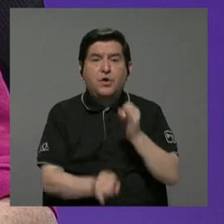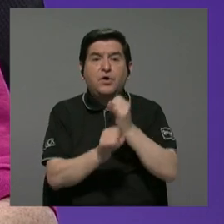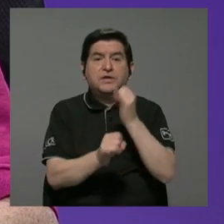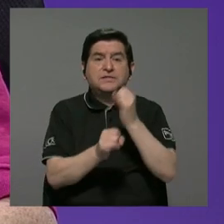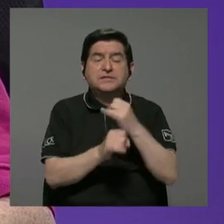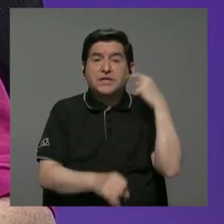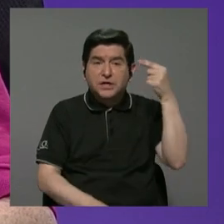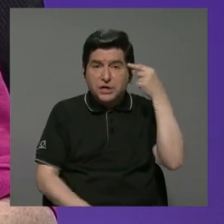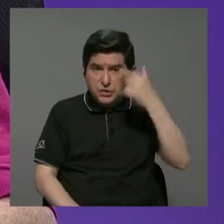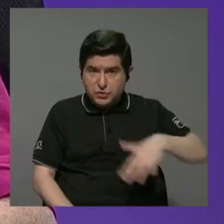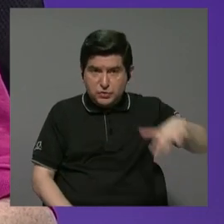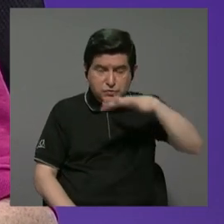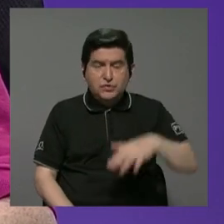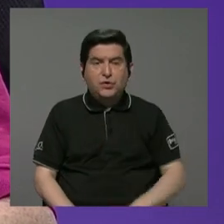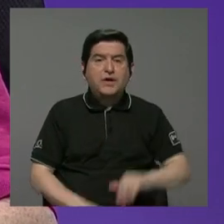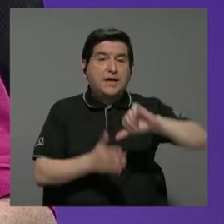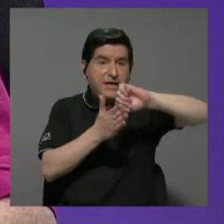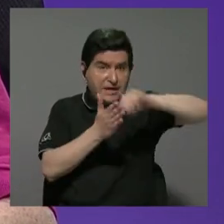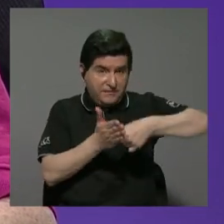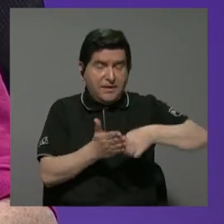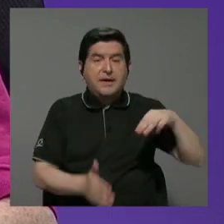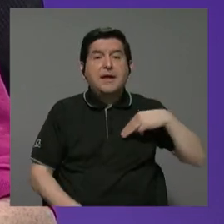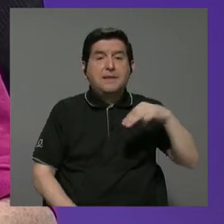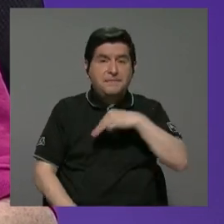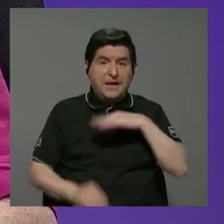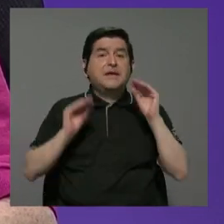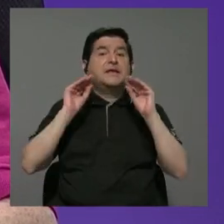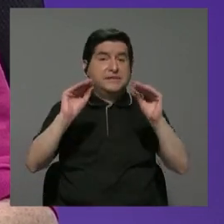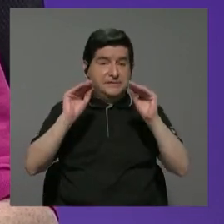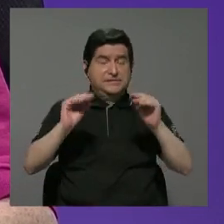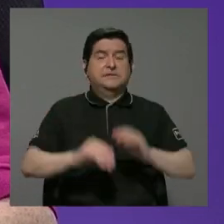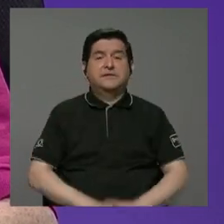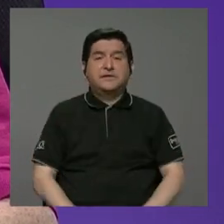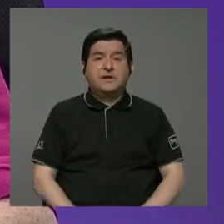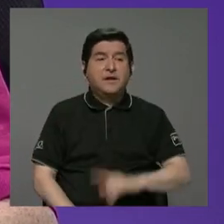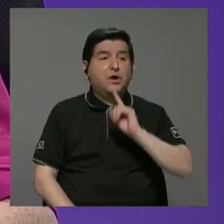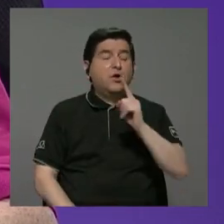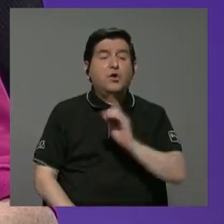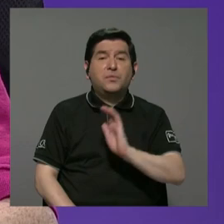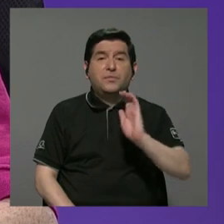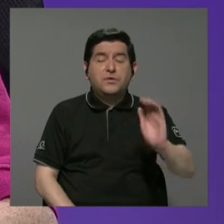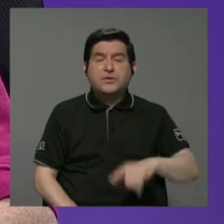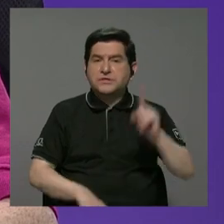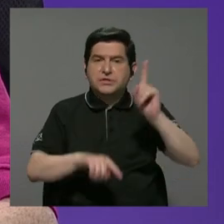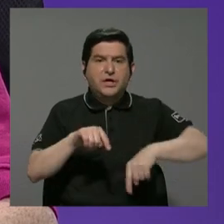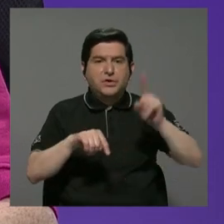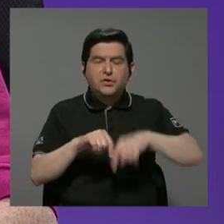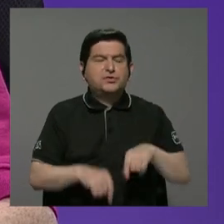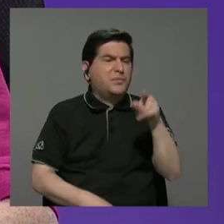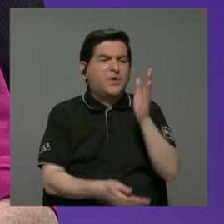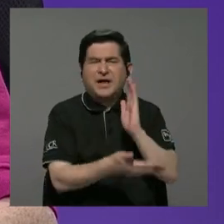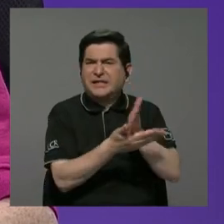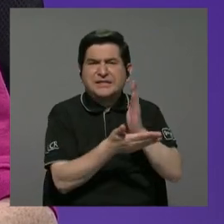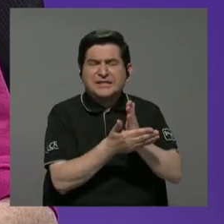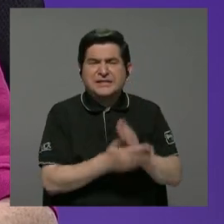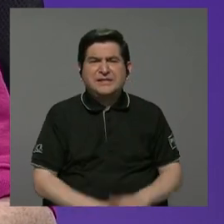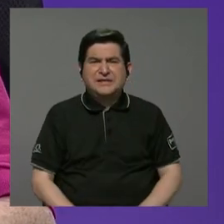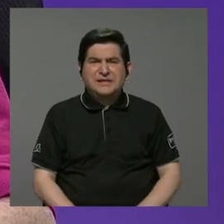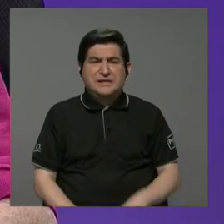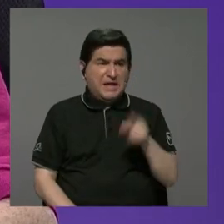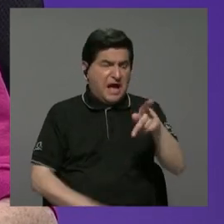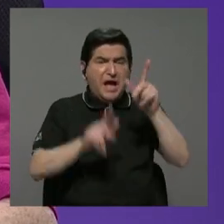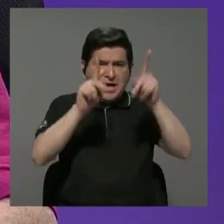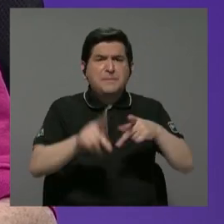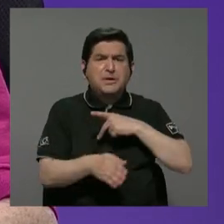instituciones estatales. Y voy a subrayar también el Ministerio de Educación. Como dicen los chiquillos, no se vale basurear, porque ahí hay gente